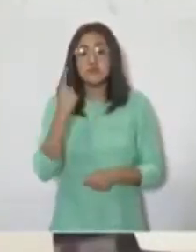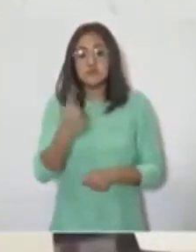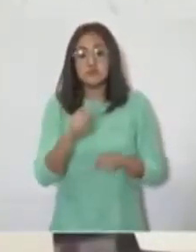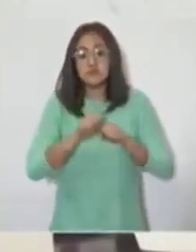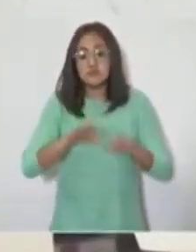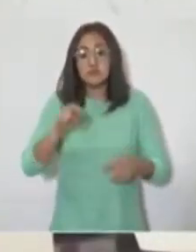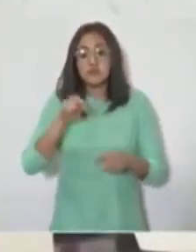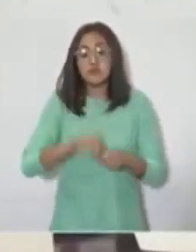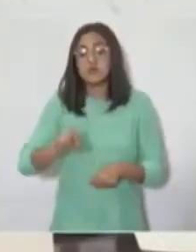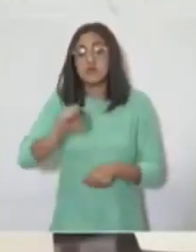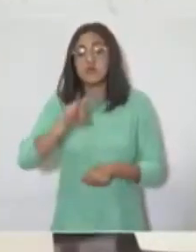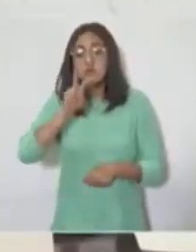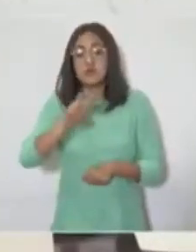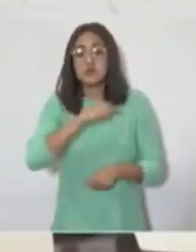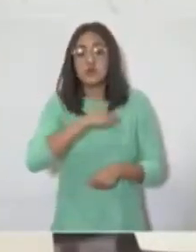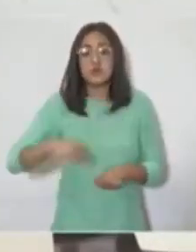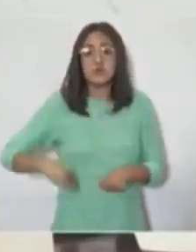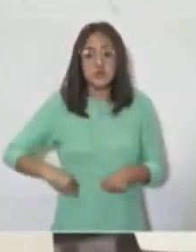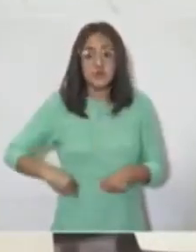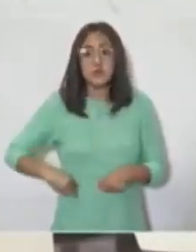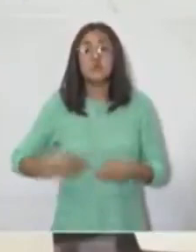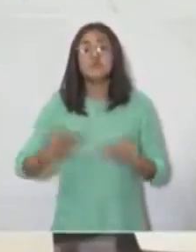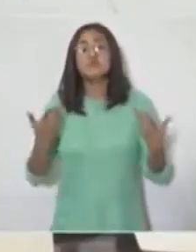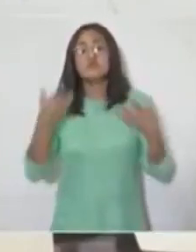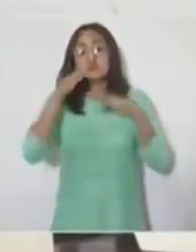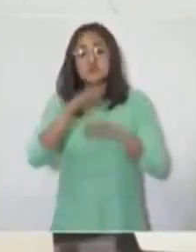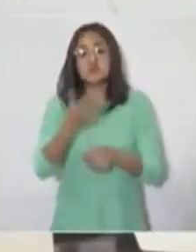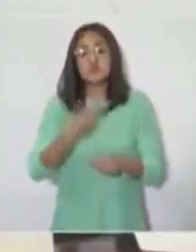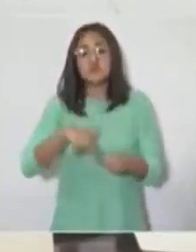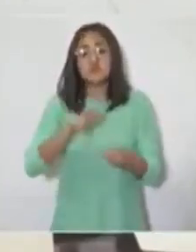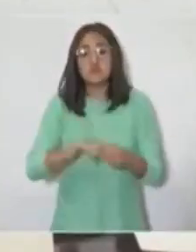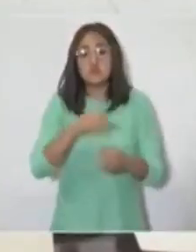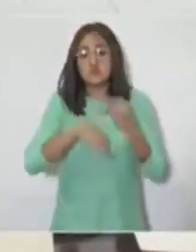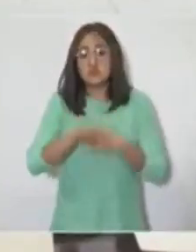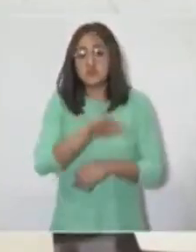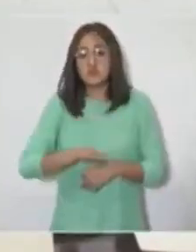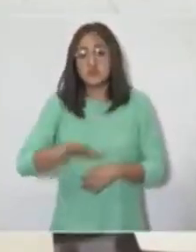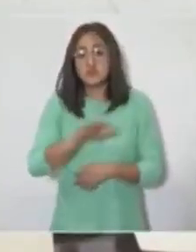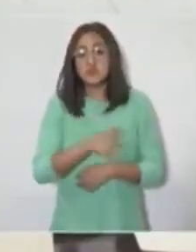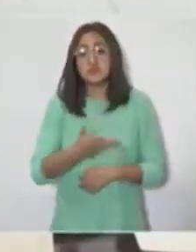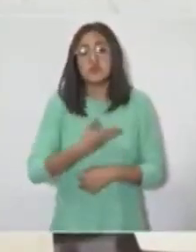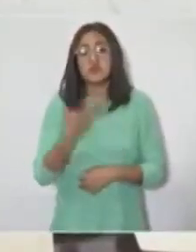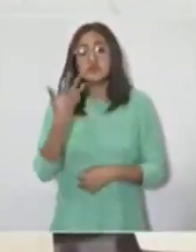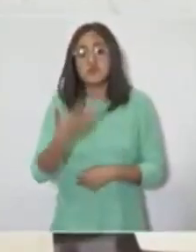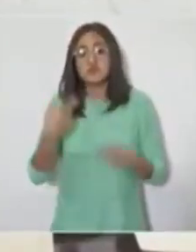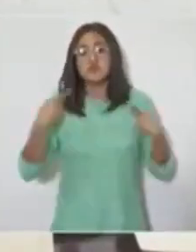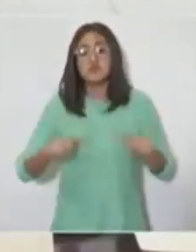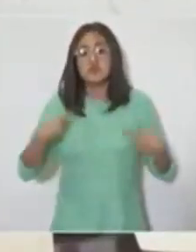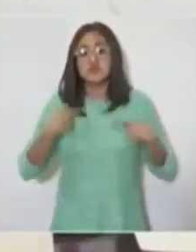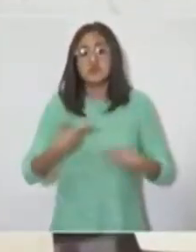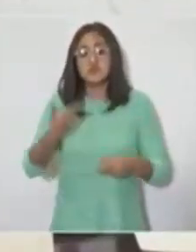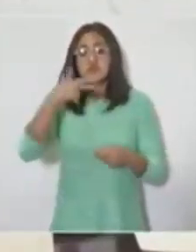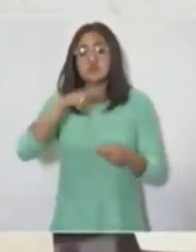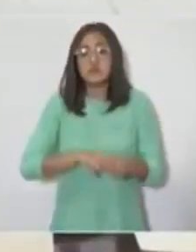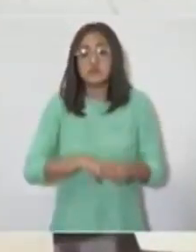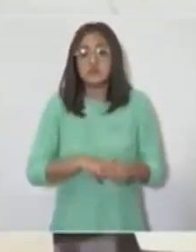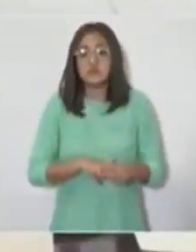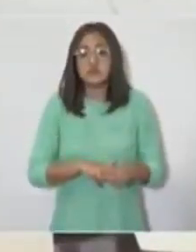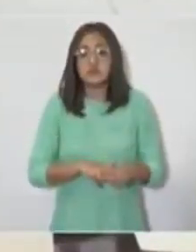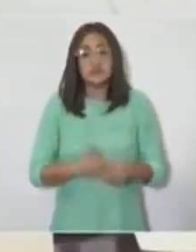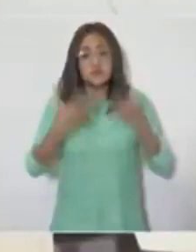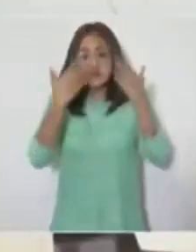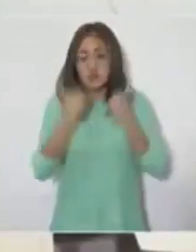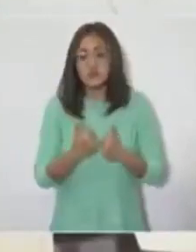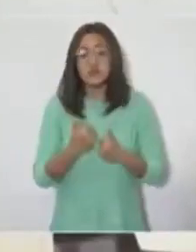151 distribuidos en 22 municipios. En lo que respecta a la hospitalización en todo el sector, 5 pacientes hospitalizados.